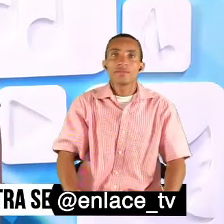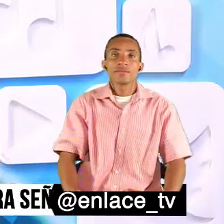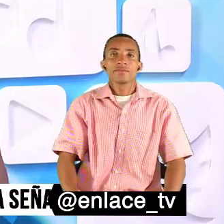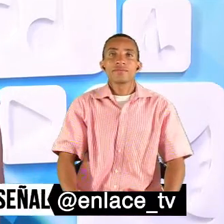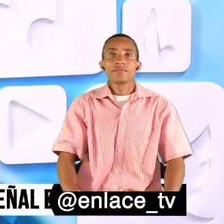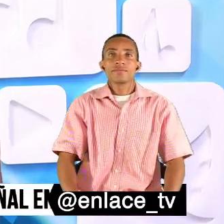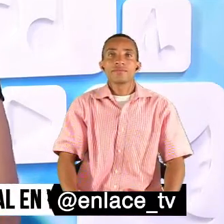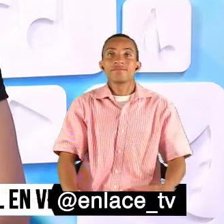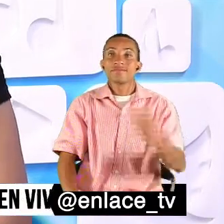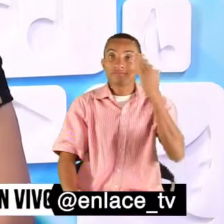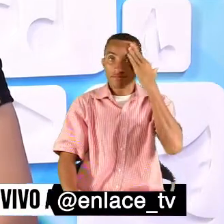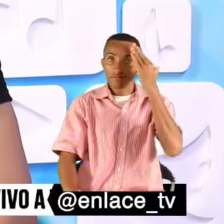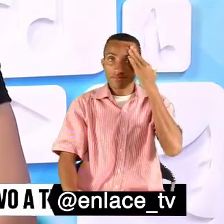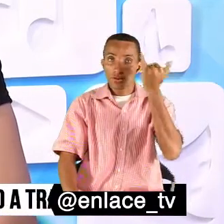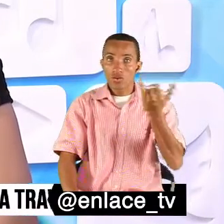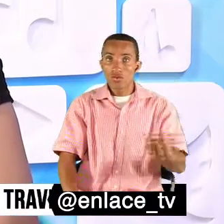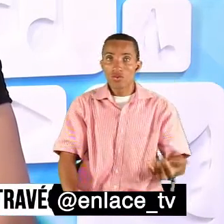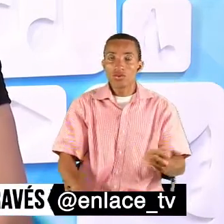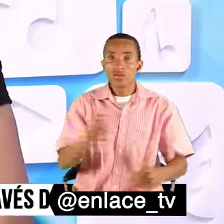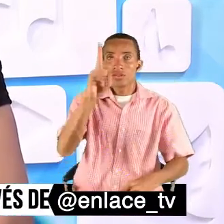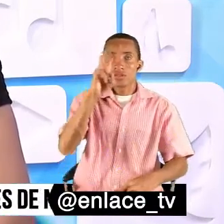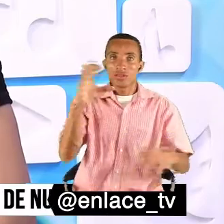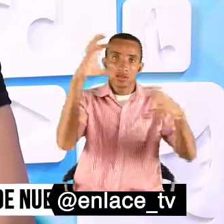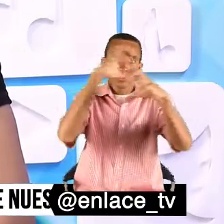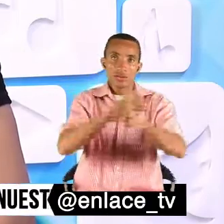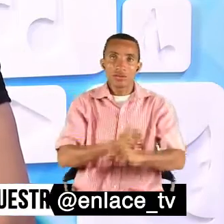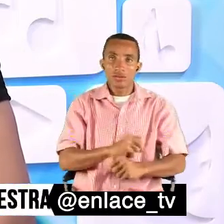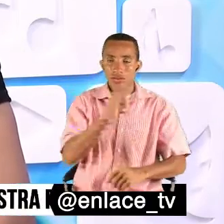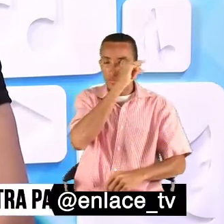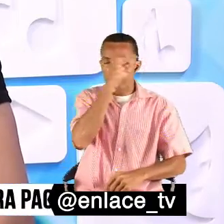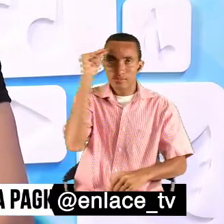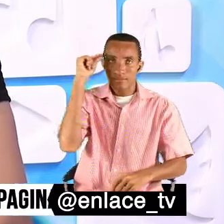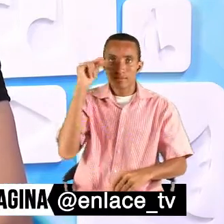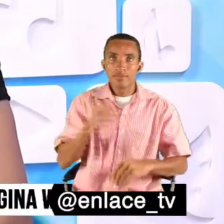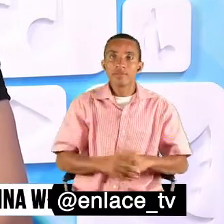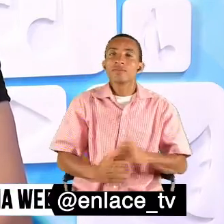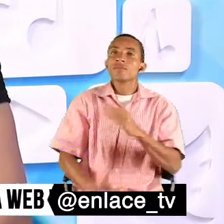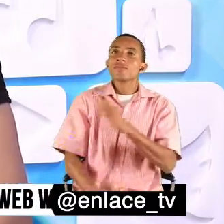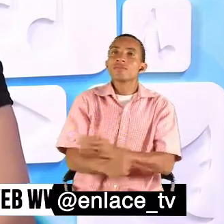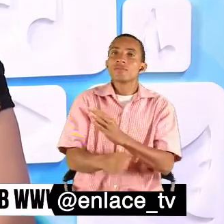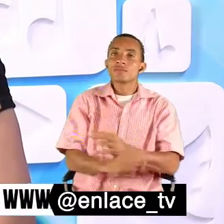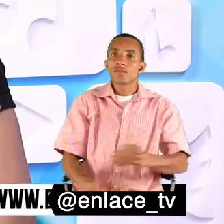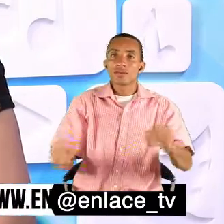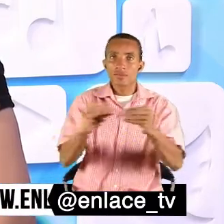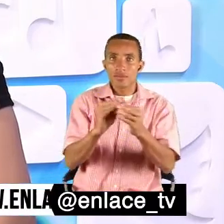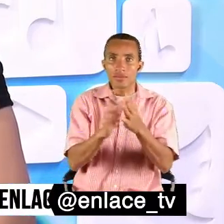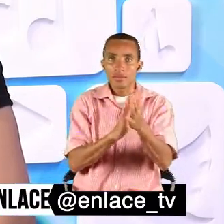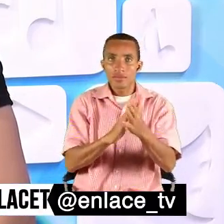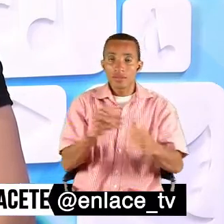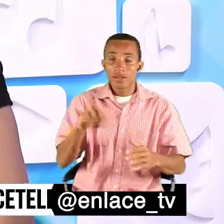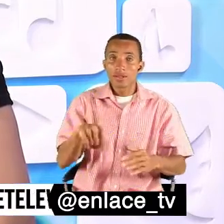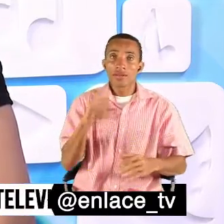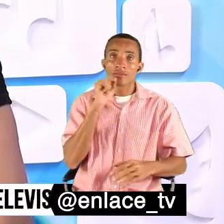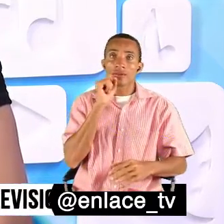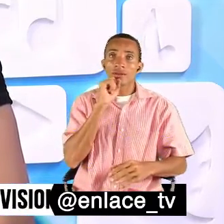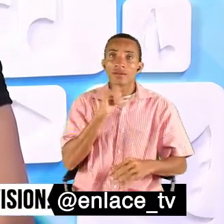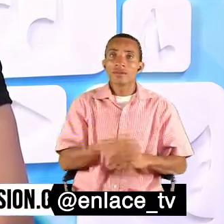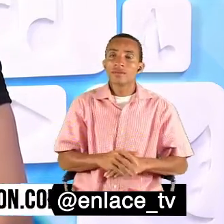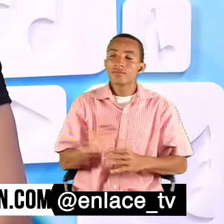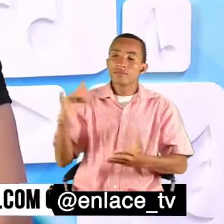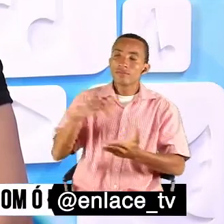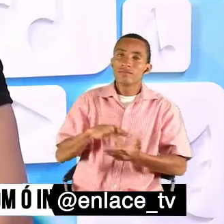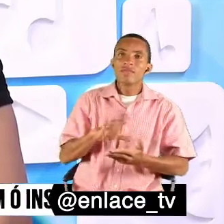Ya saben, hoy a partir de las 7 de la noche en la Villa Olímpica. Continuando con más información, les cuento que en Barranca Bermeja se encuentra la